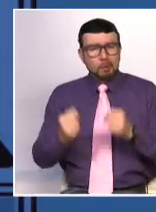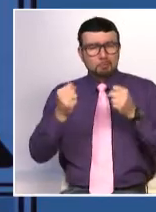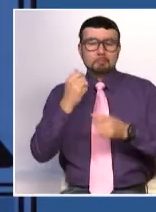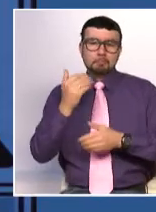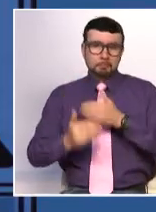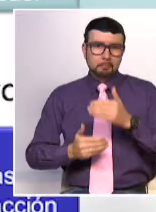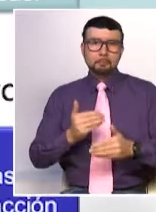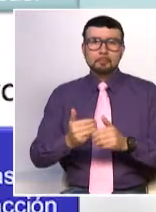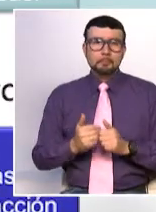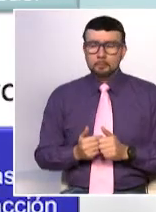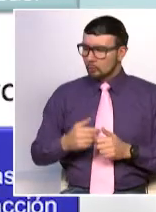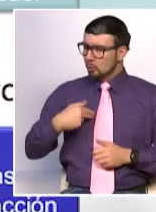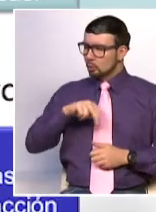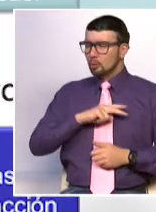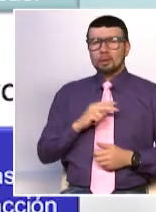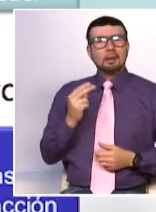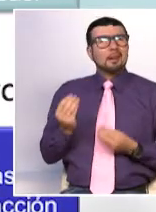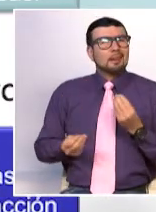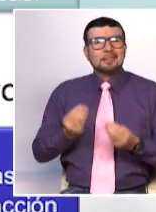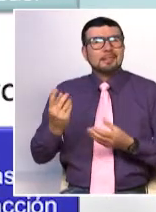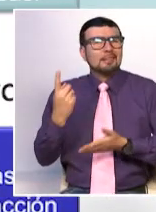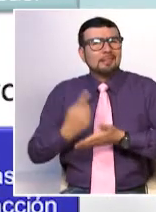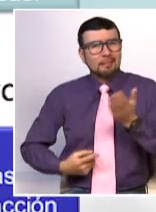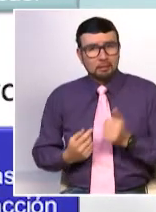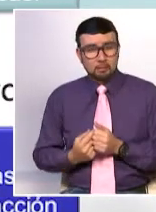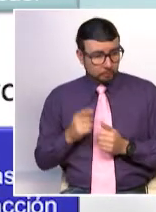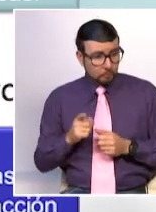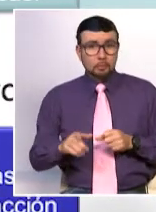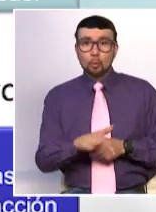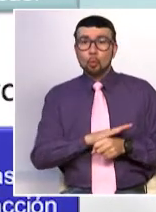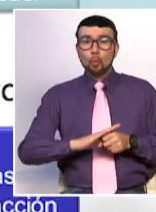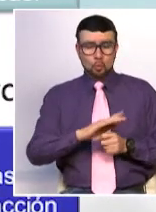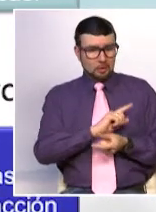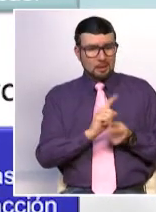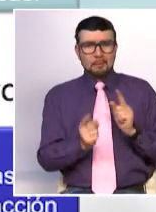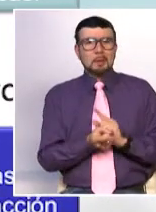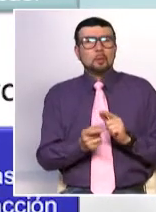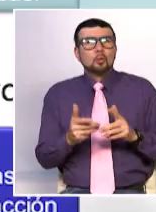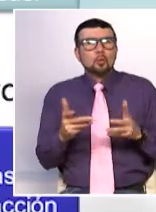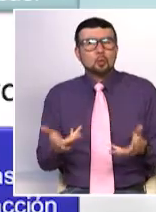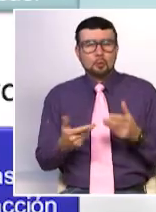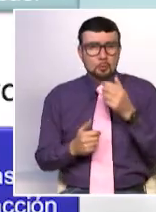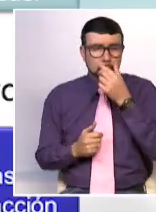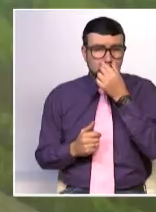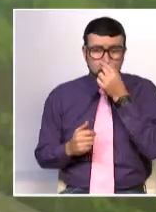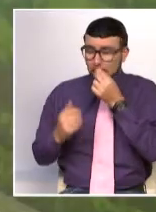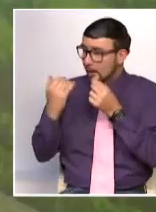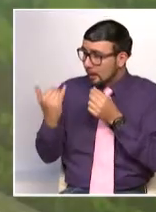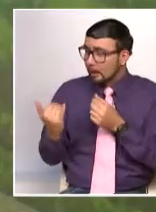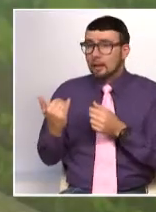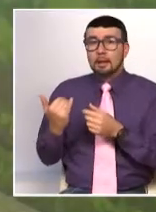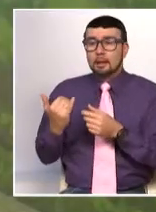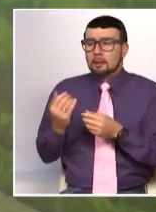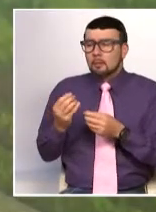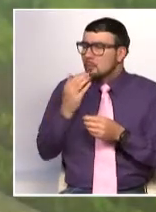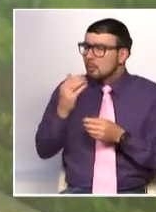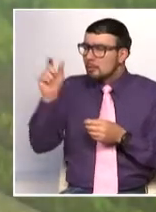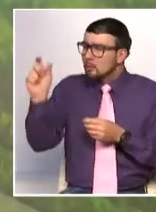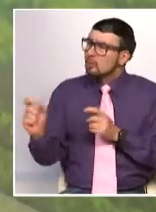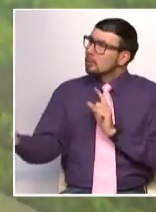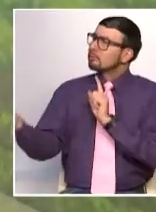podemos nosotros hacer para cambiar estas situaciones cuando nosotros hacemos la historia clínica lo primero que elaboramos en ella